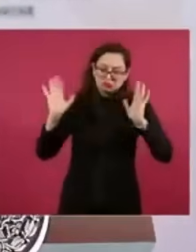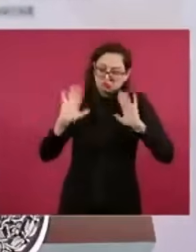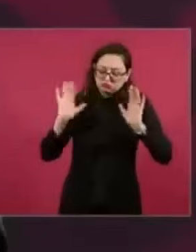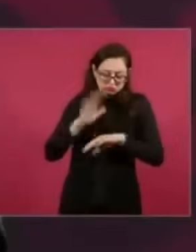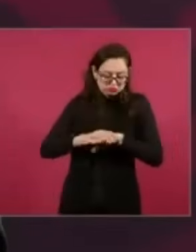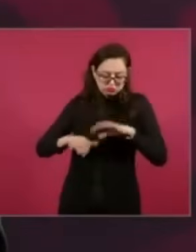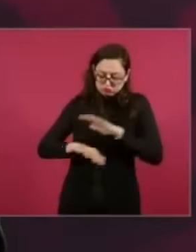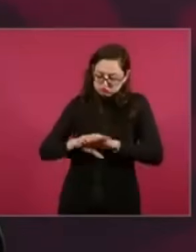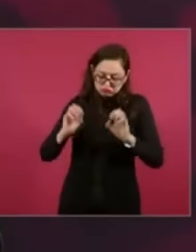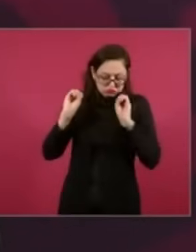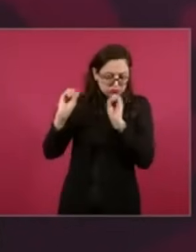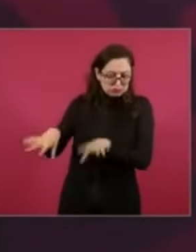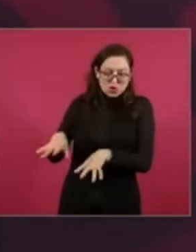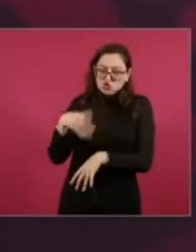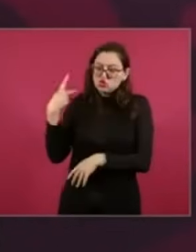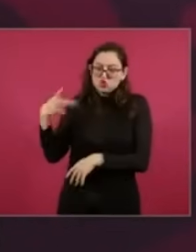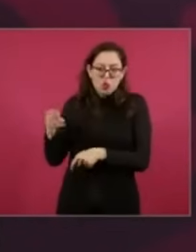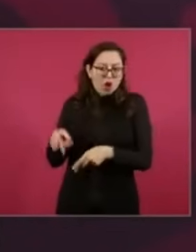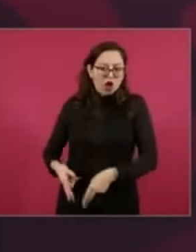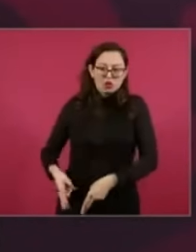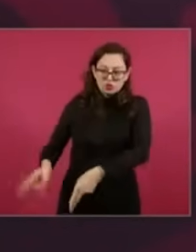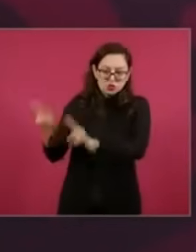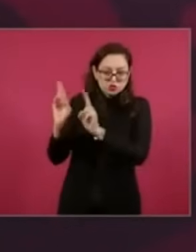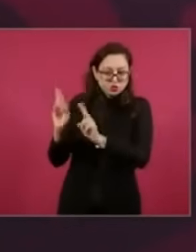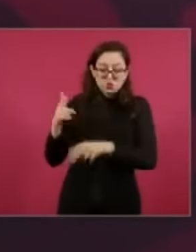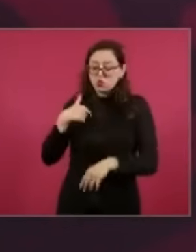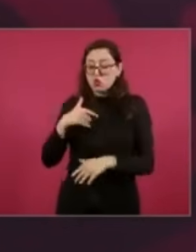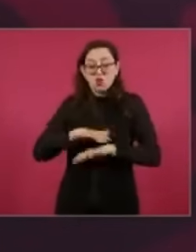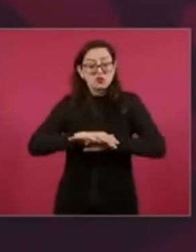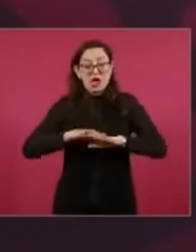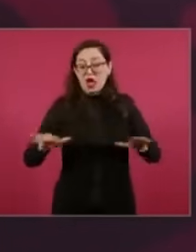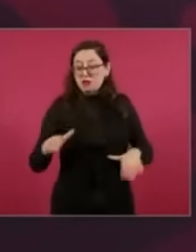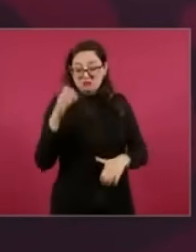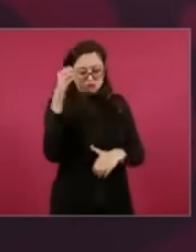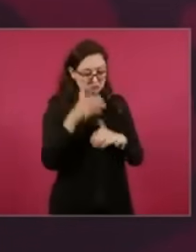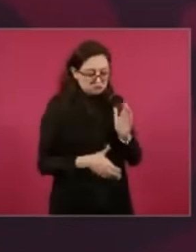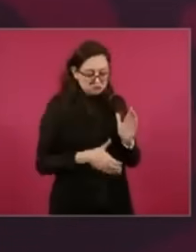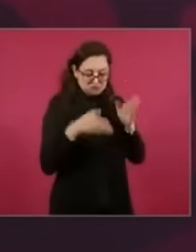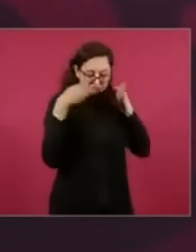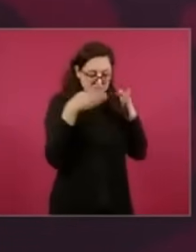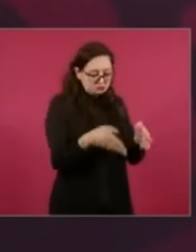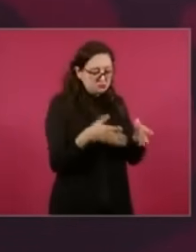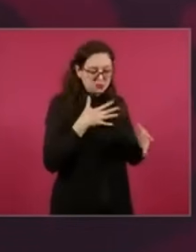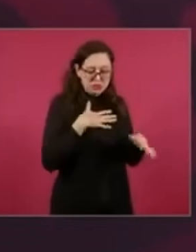eso. Porque además yo ya me retiro, sí quiero cumplirles